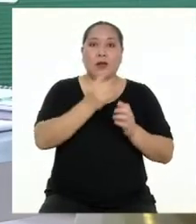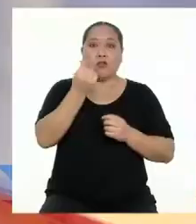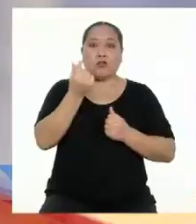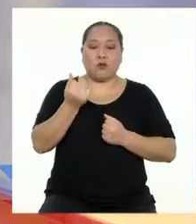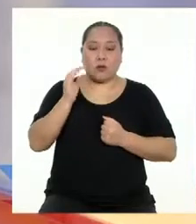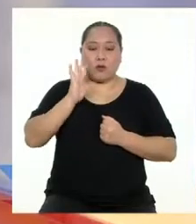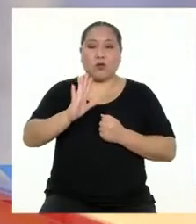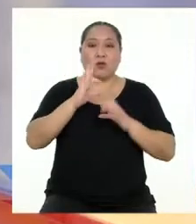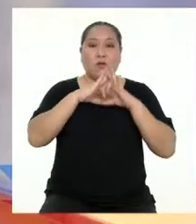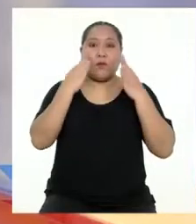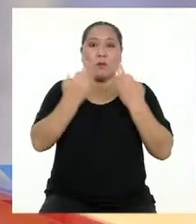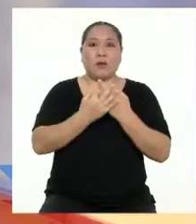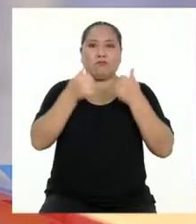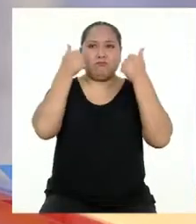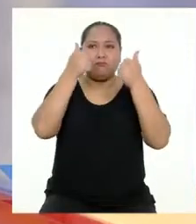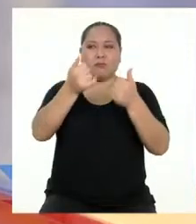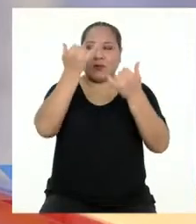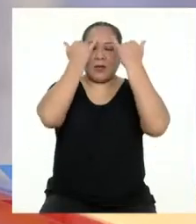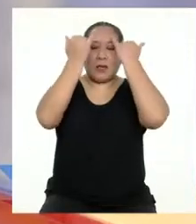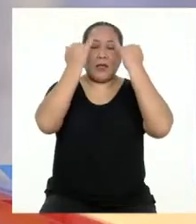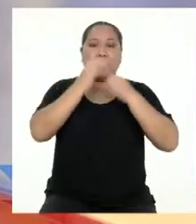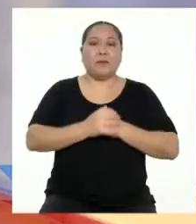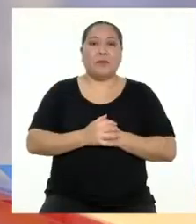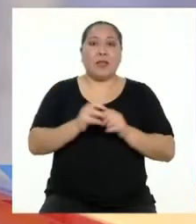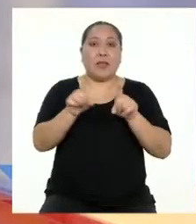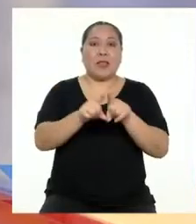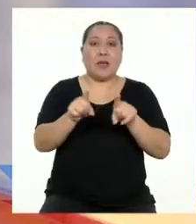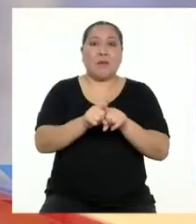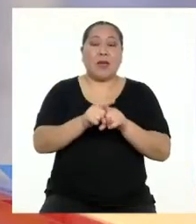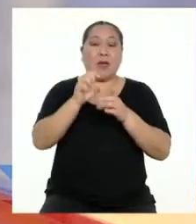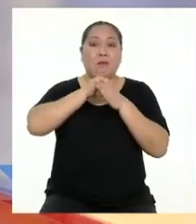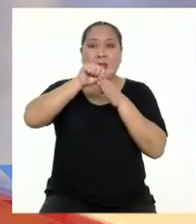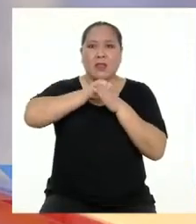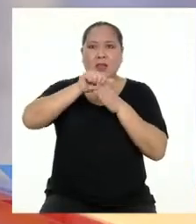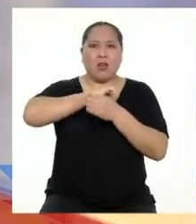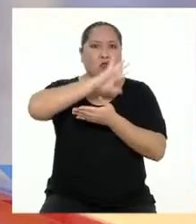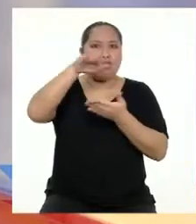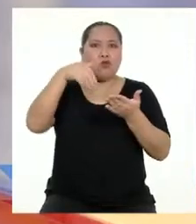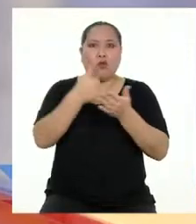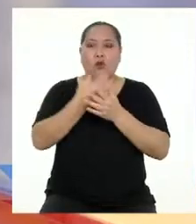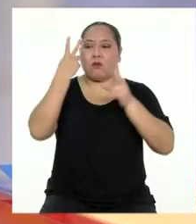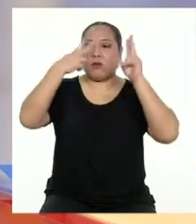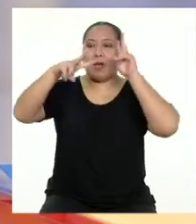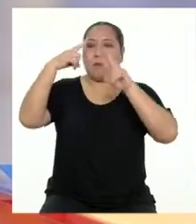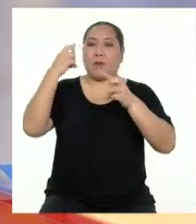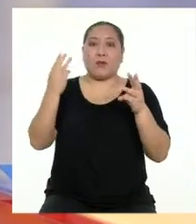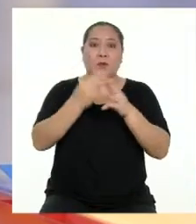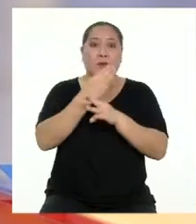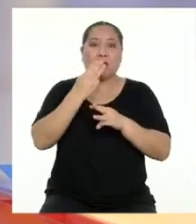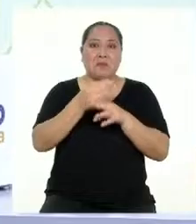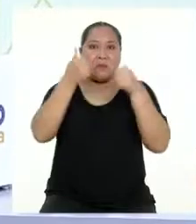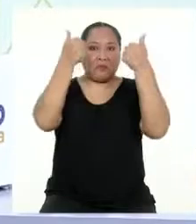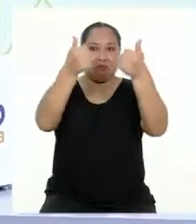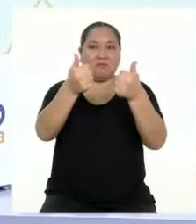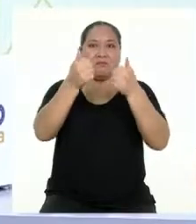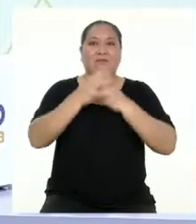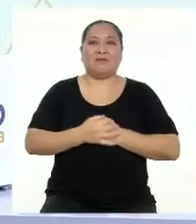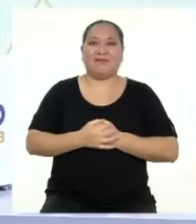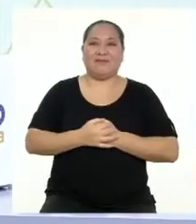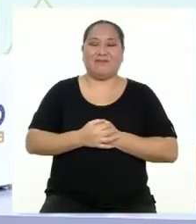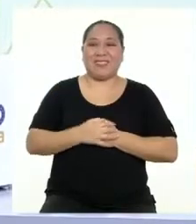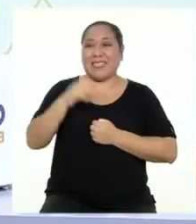familia. ¡Qué buena idea! Y de paso, que practican todo lo que han estado viendo en matemática. ¡Genial! Sí,